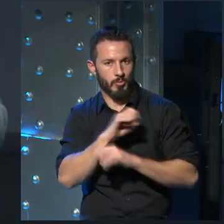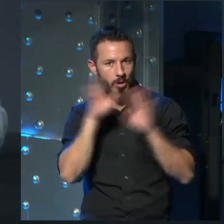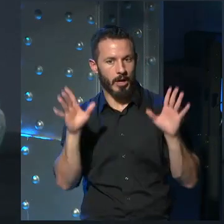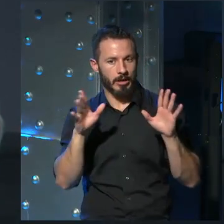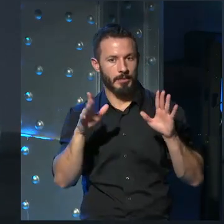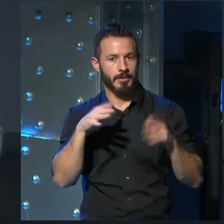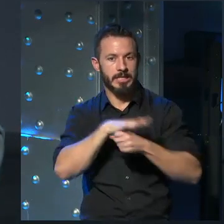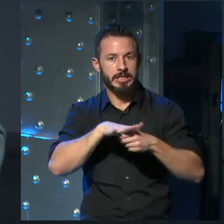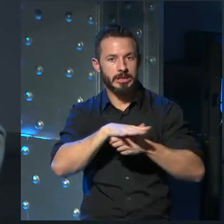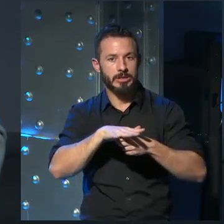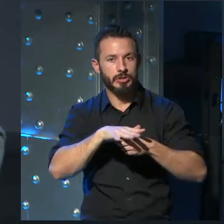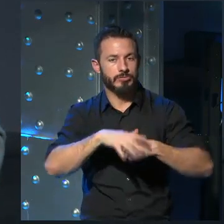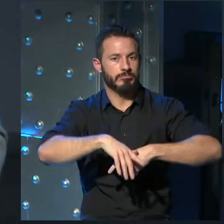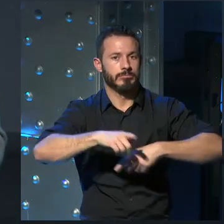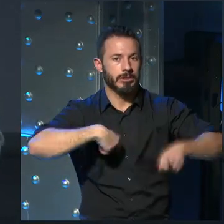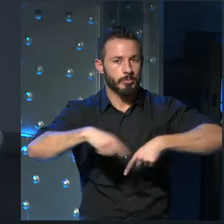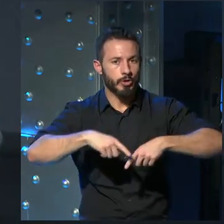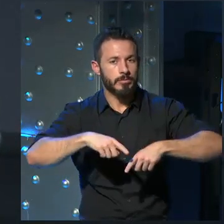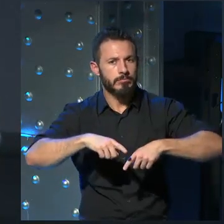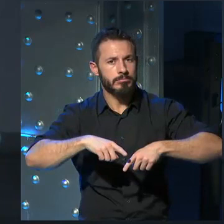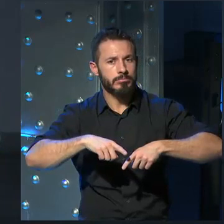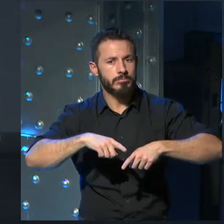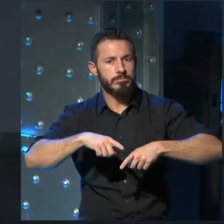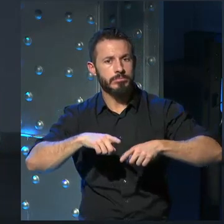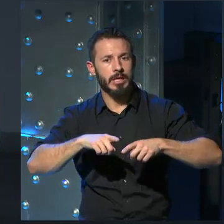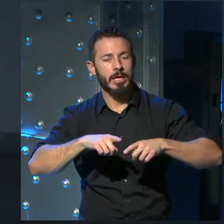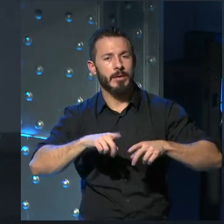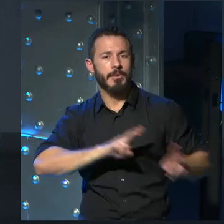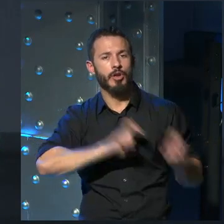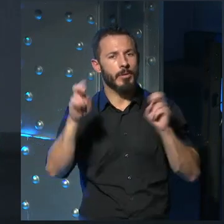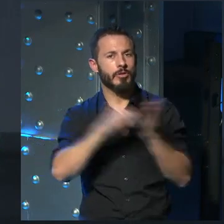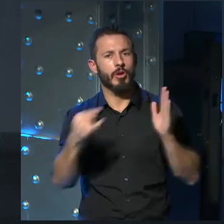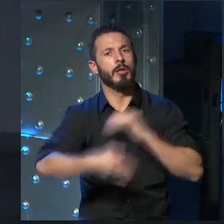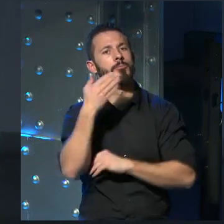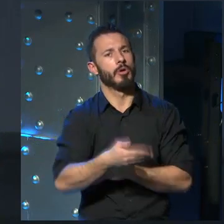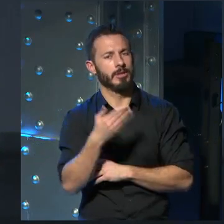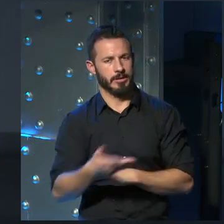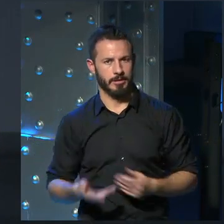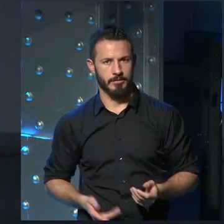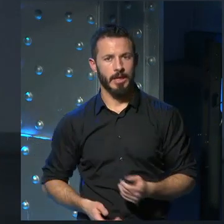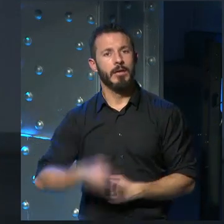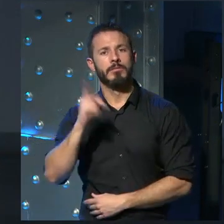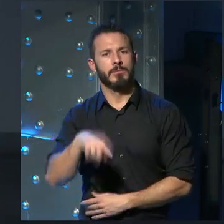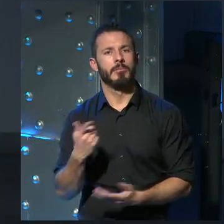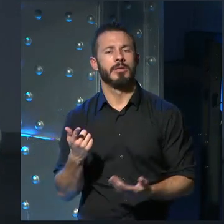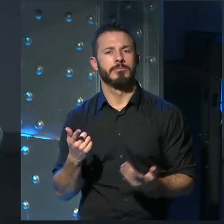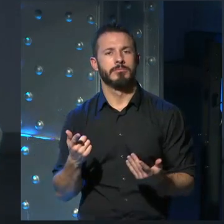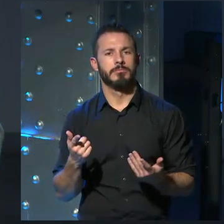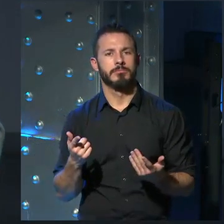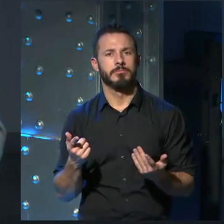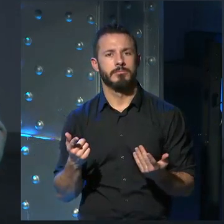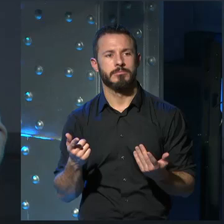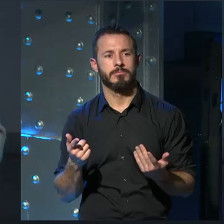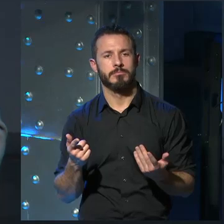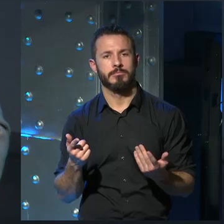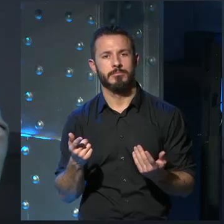transporte la innovación tecnológica es muy importante. Y por tocar, también nos tocan algunos que quizá